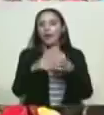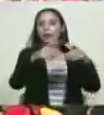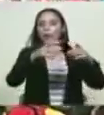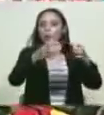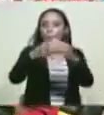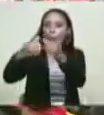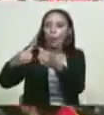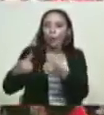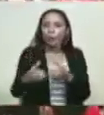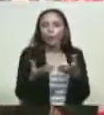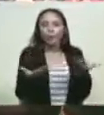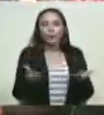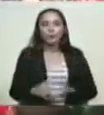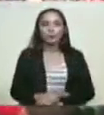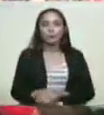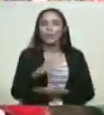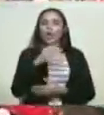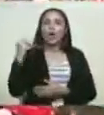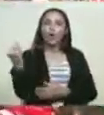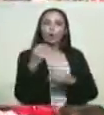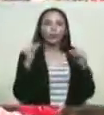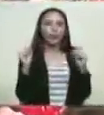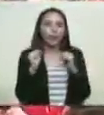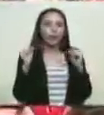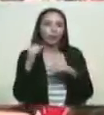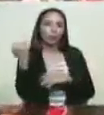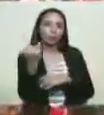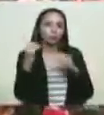compañero de la carretera vieja del Junquito,